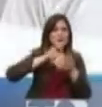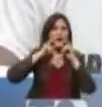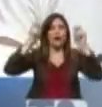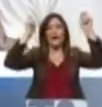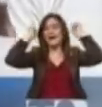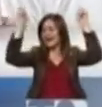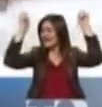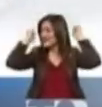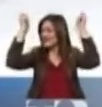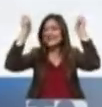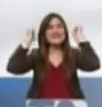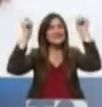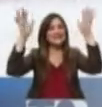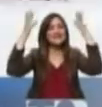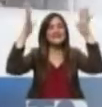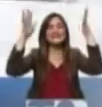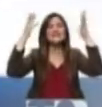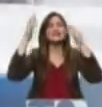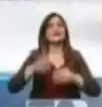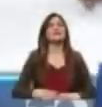159.876 firmas.